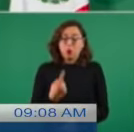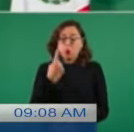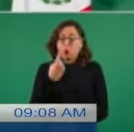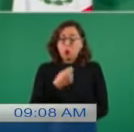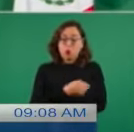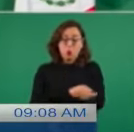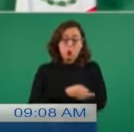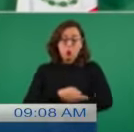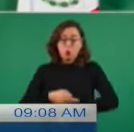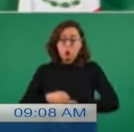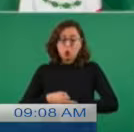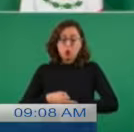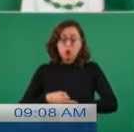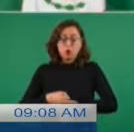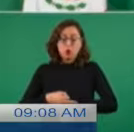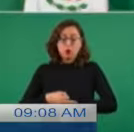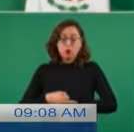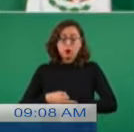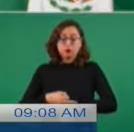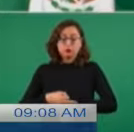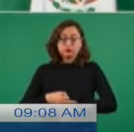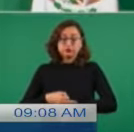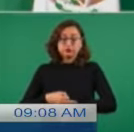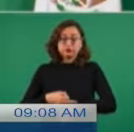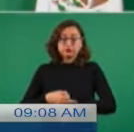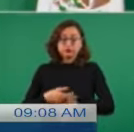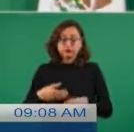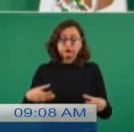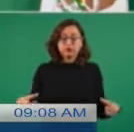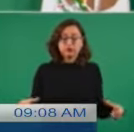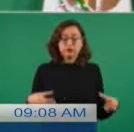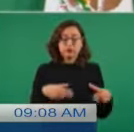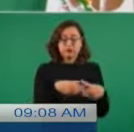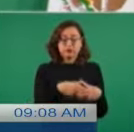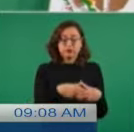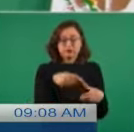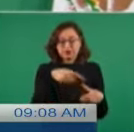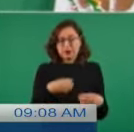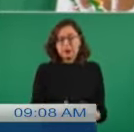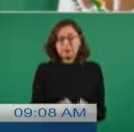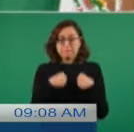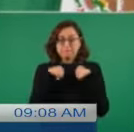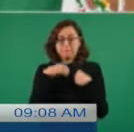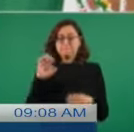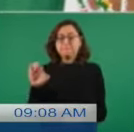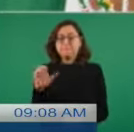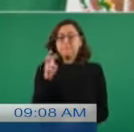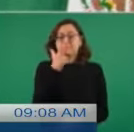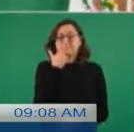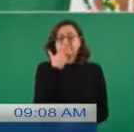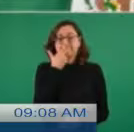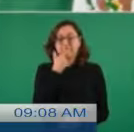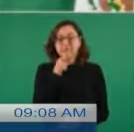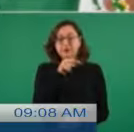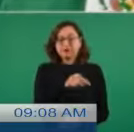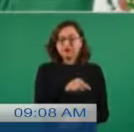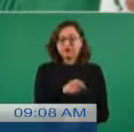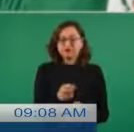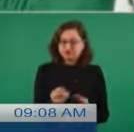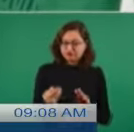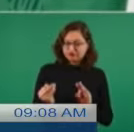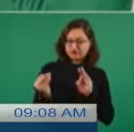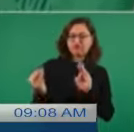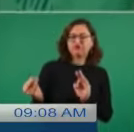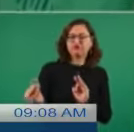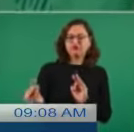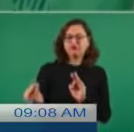fuera de periodo oficial de propaganda, aún queda el camino del Tribunal Electoral en donde se puede impugnar y de pronto lograr